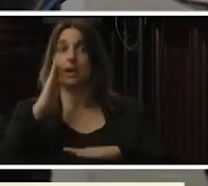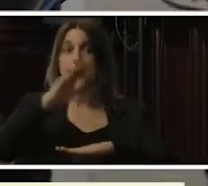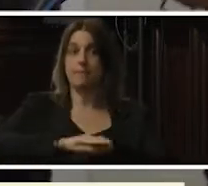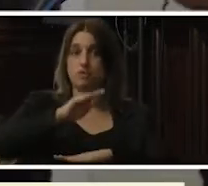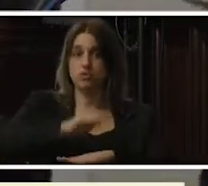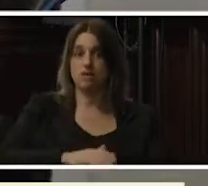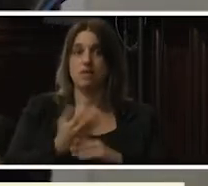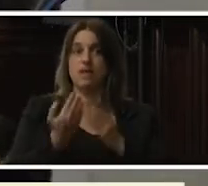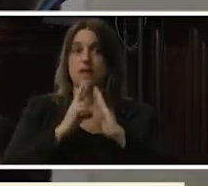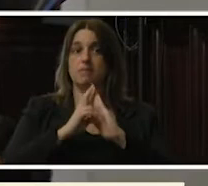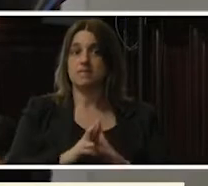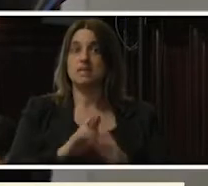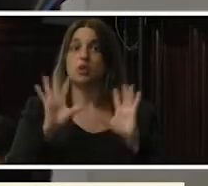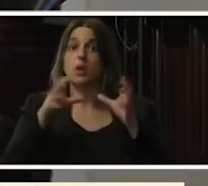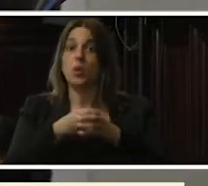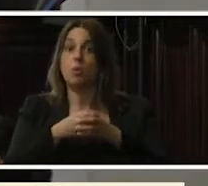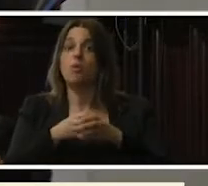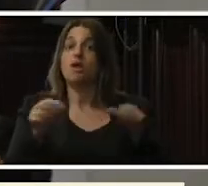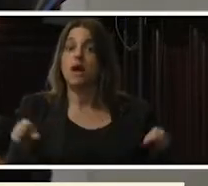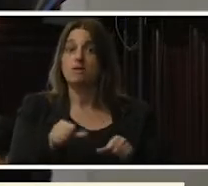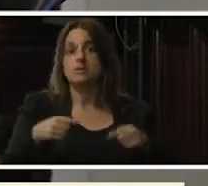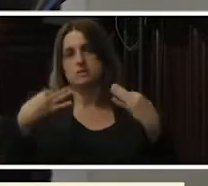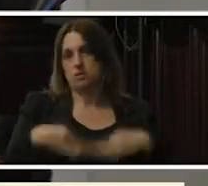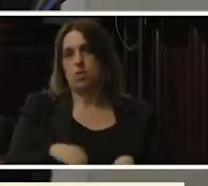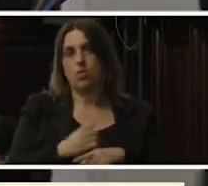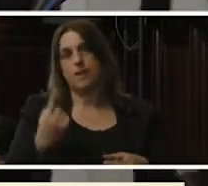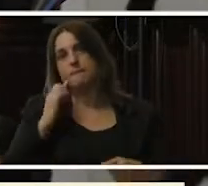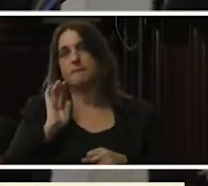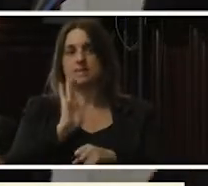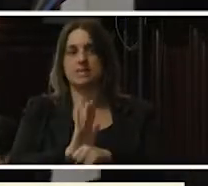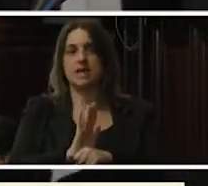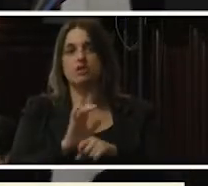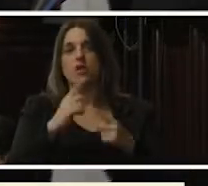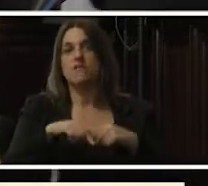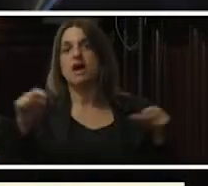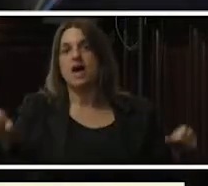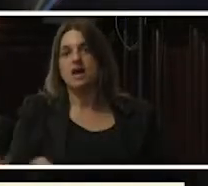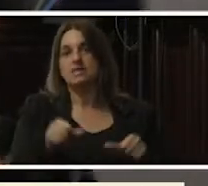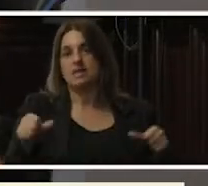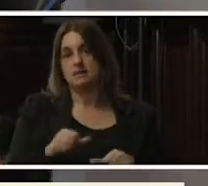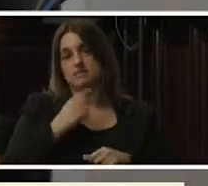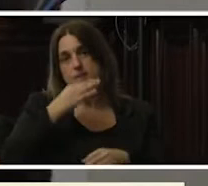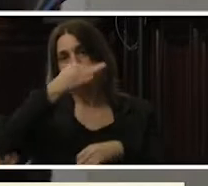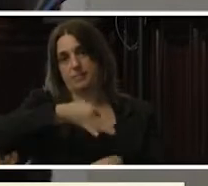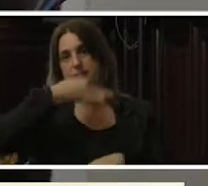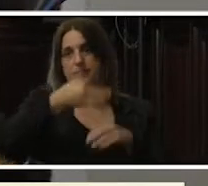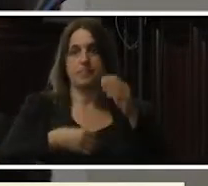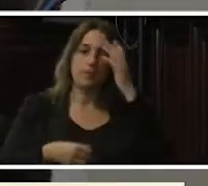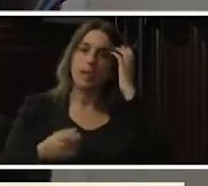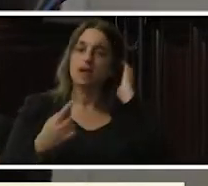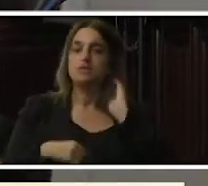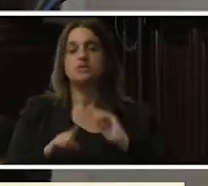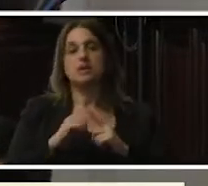la representación de la delegación irá seguramente presentando a quienes van a hacer sucesivamente uso de la palabra. Al hacerlo, encienden el